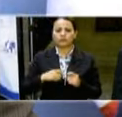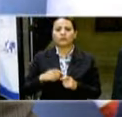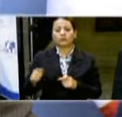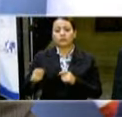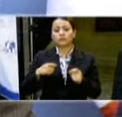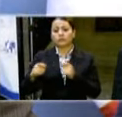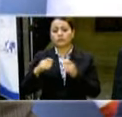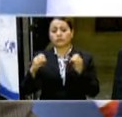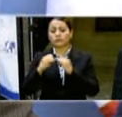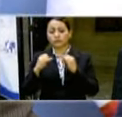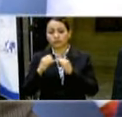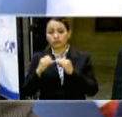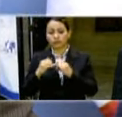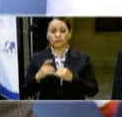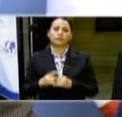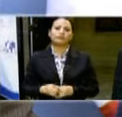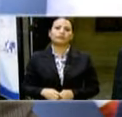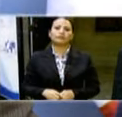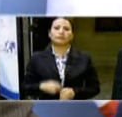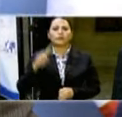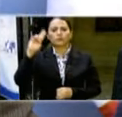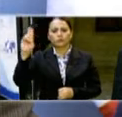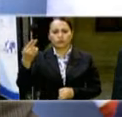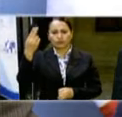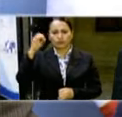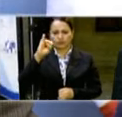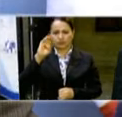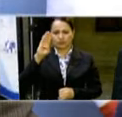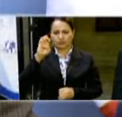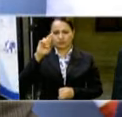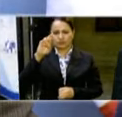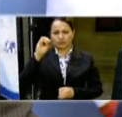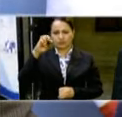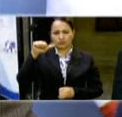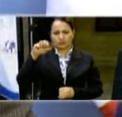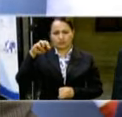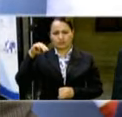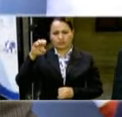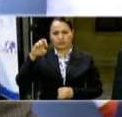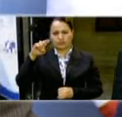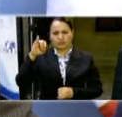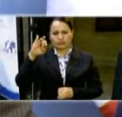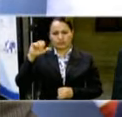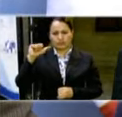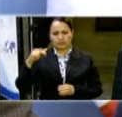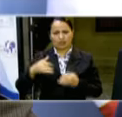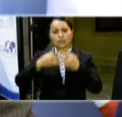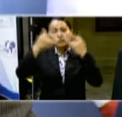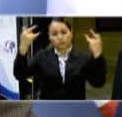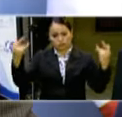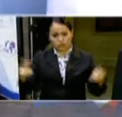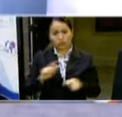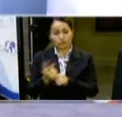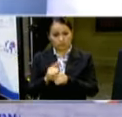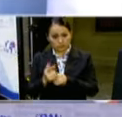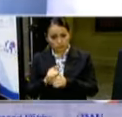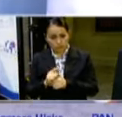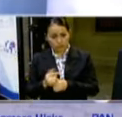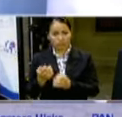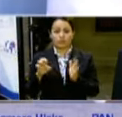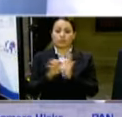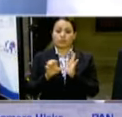Estudios Internacionales de la Universidad Iberoamericana. Tiene su formación académica en Historia en la Universidad Nacional, en